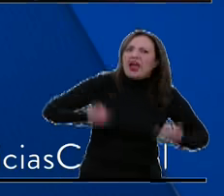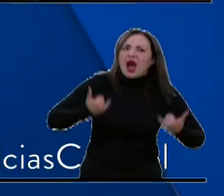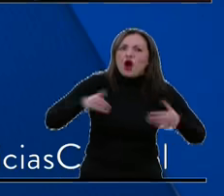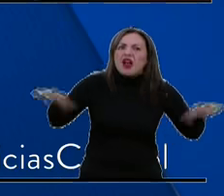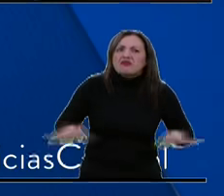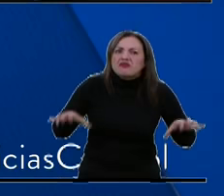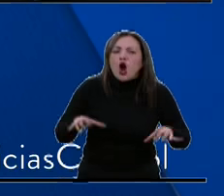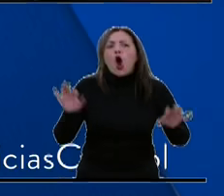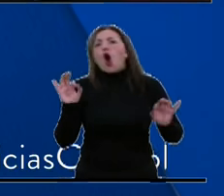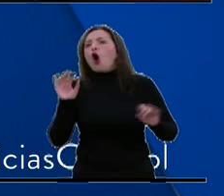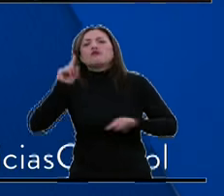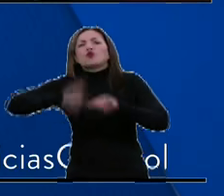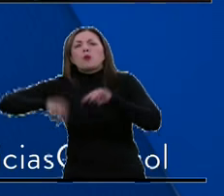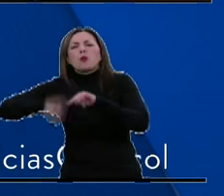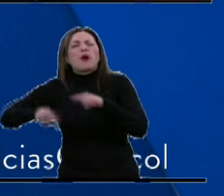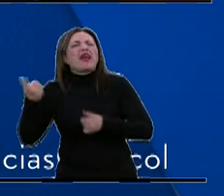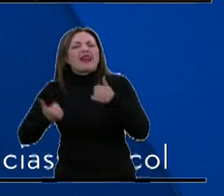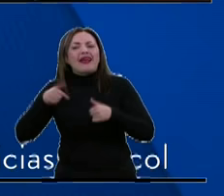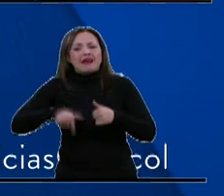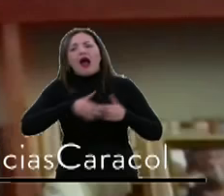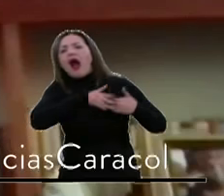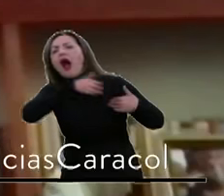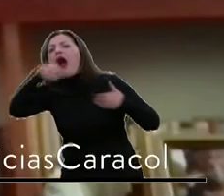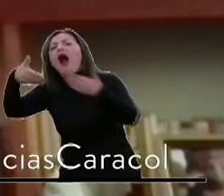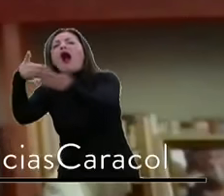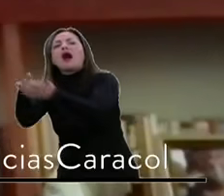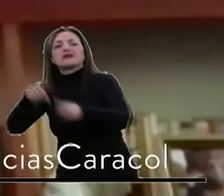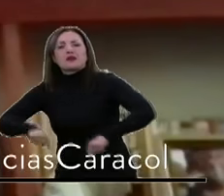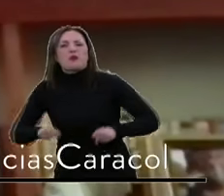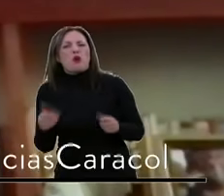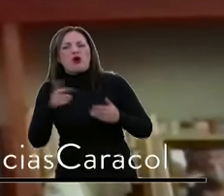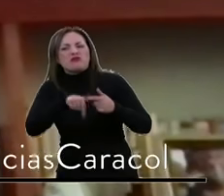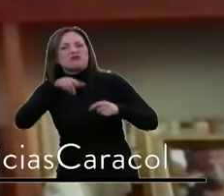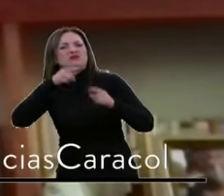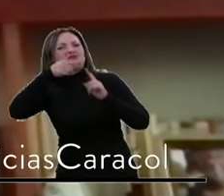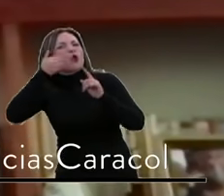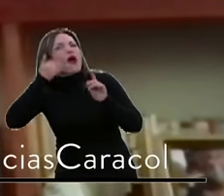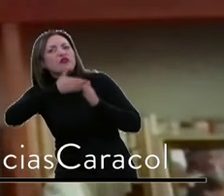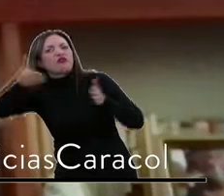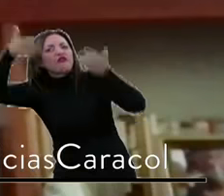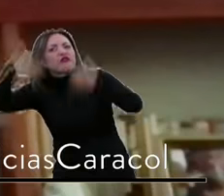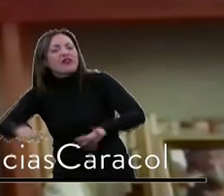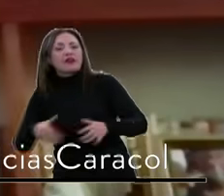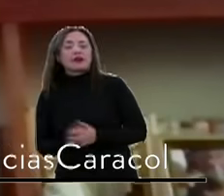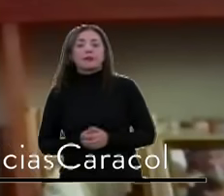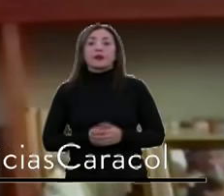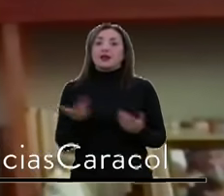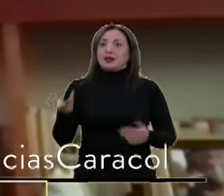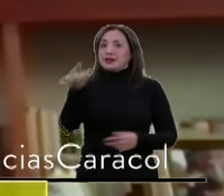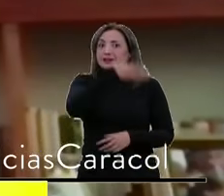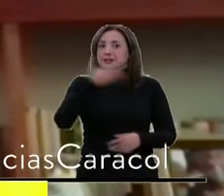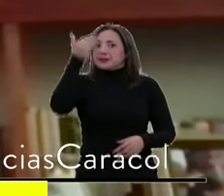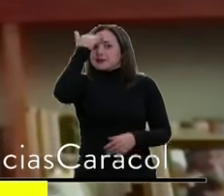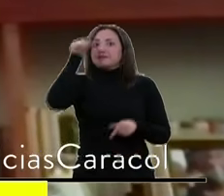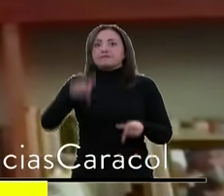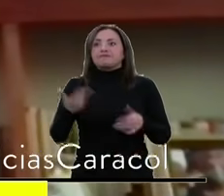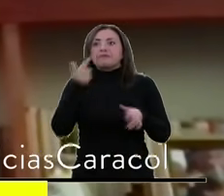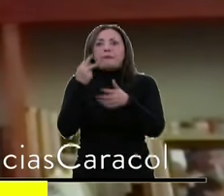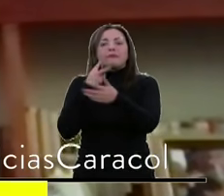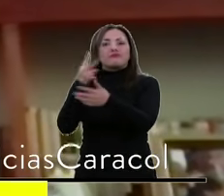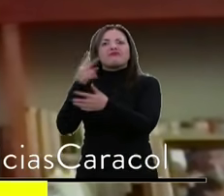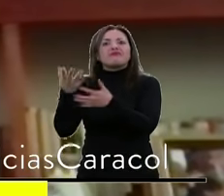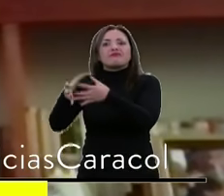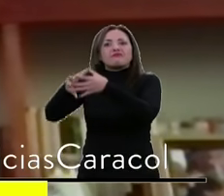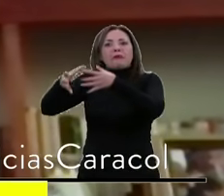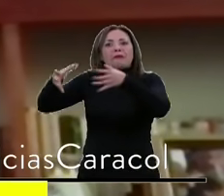hoy en bogotá y hasta cuando con diego como todos lo hemos visto hemos tenido un incremento en el número de casos positivos